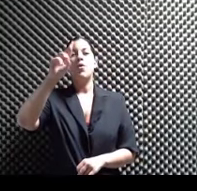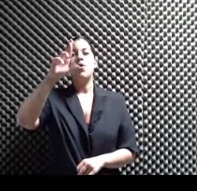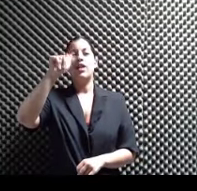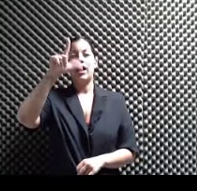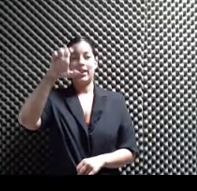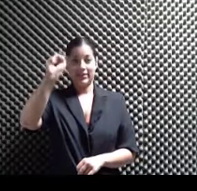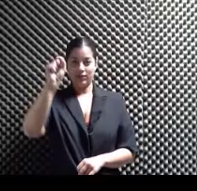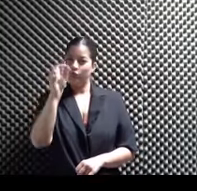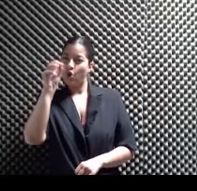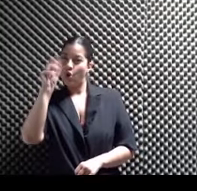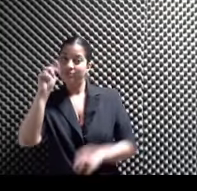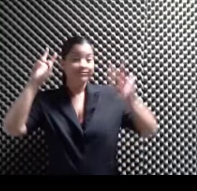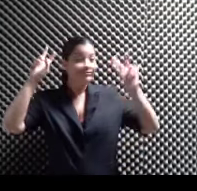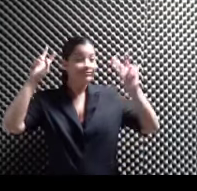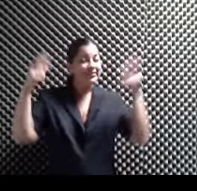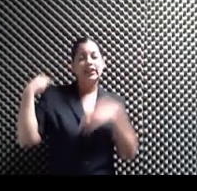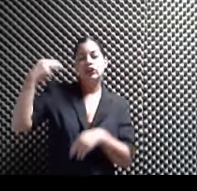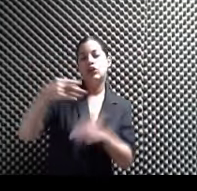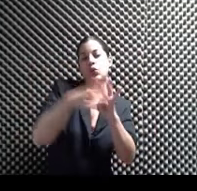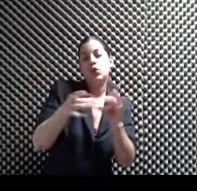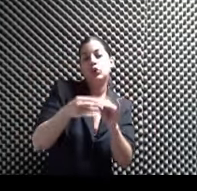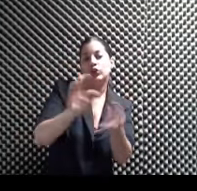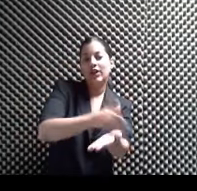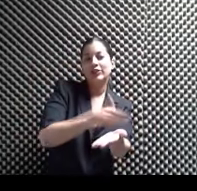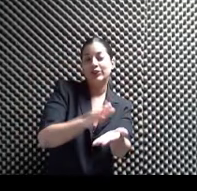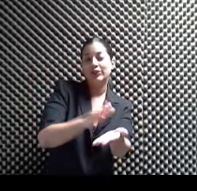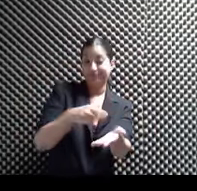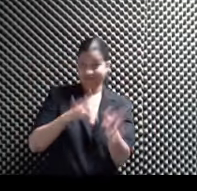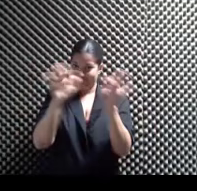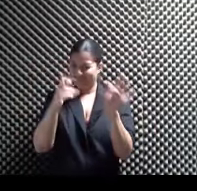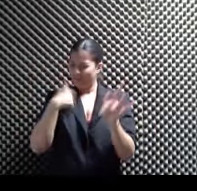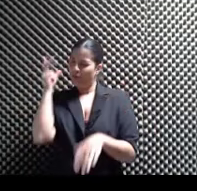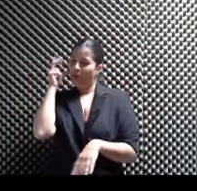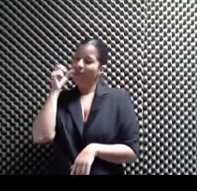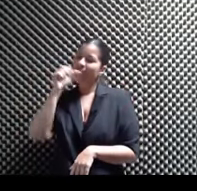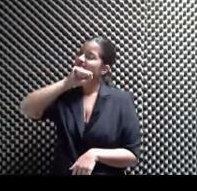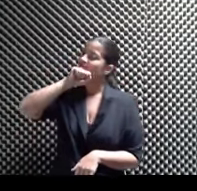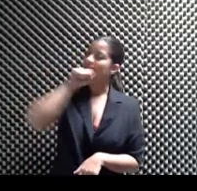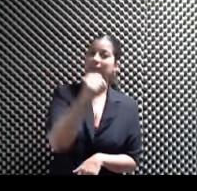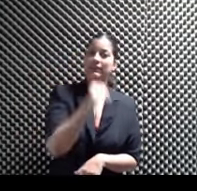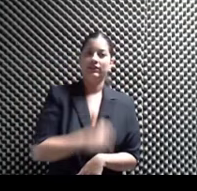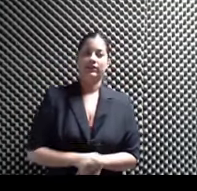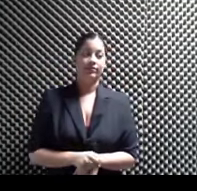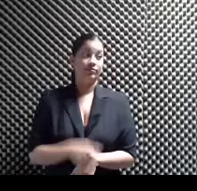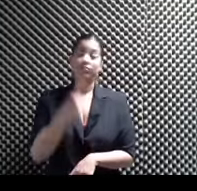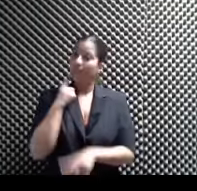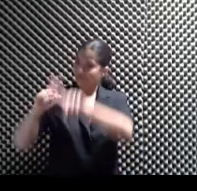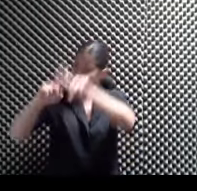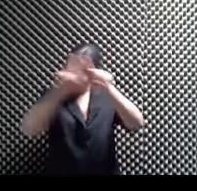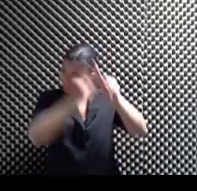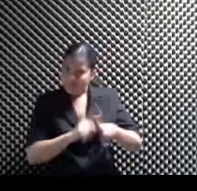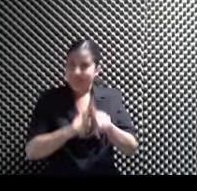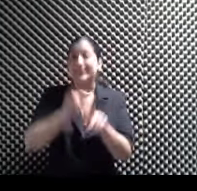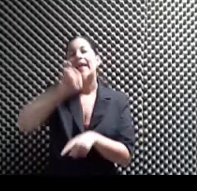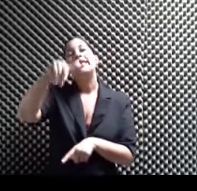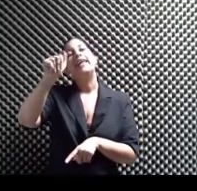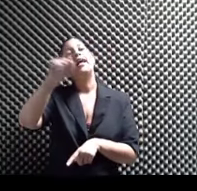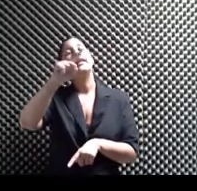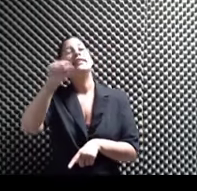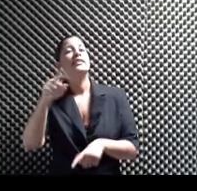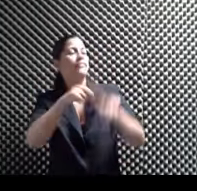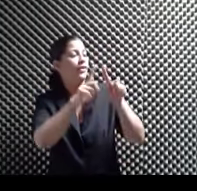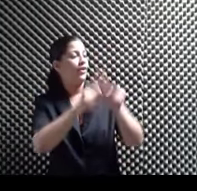Evidencia Un disco espectacular A mí me fascinó De verdad Es bien variado Es bien variado Es bien variado Y una